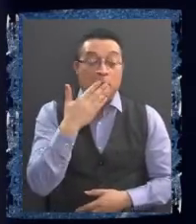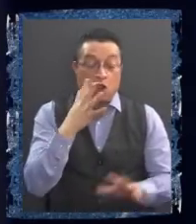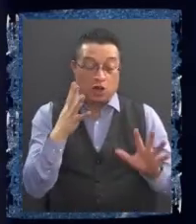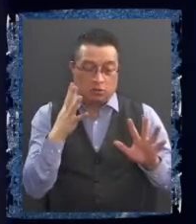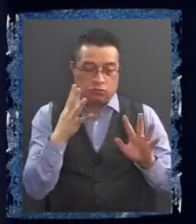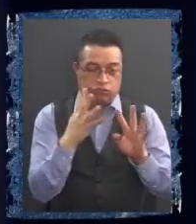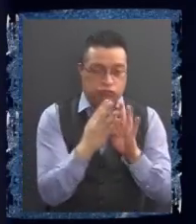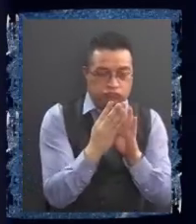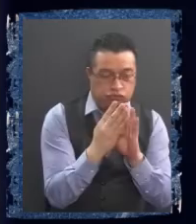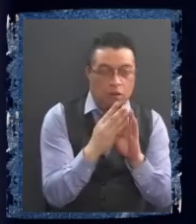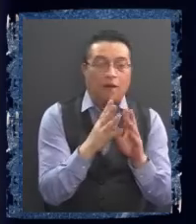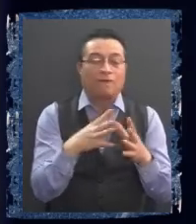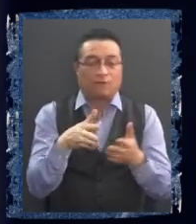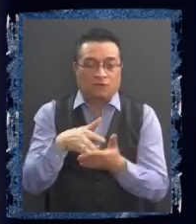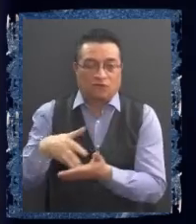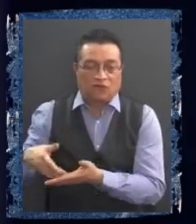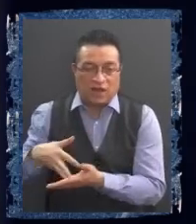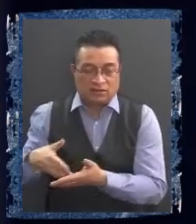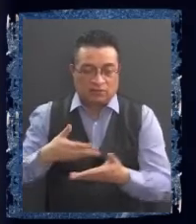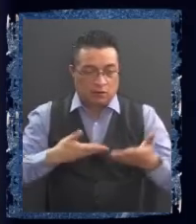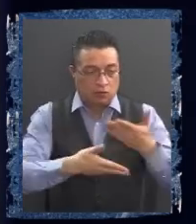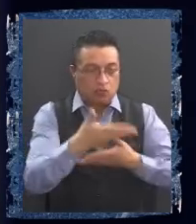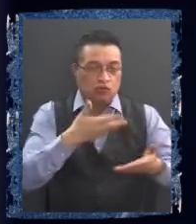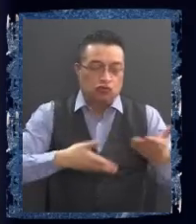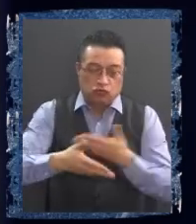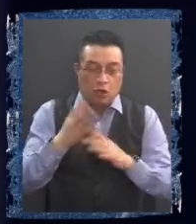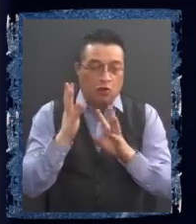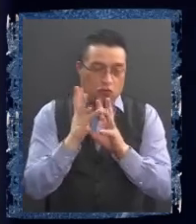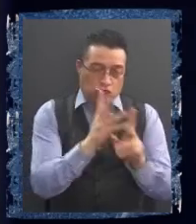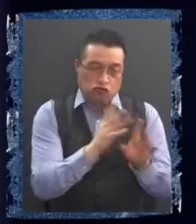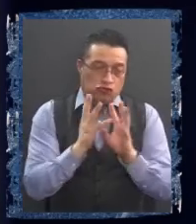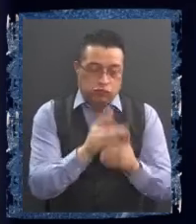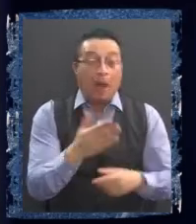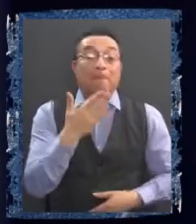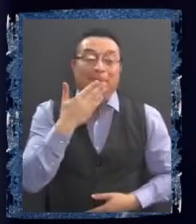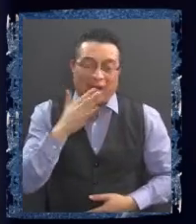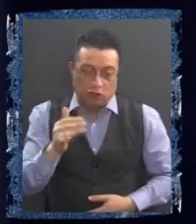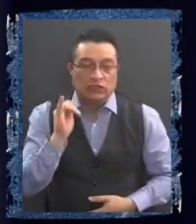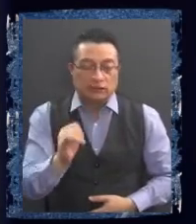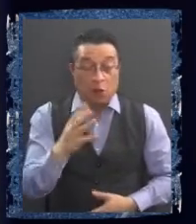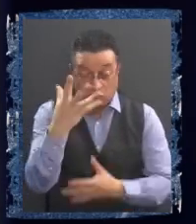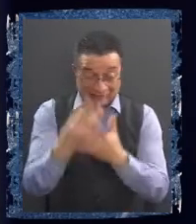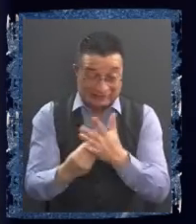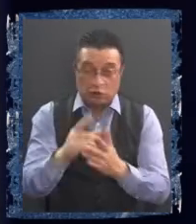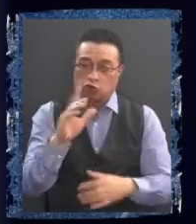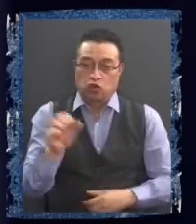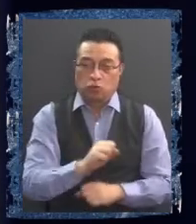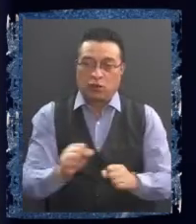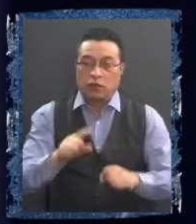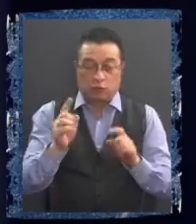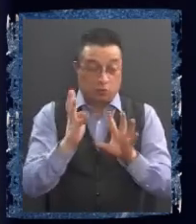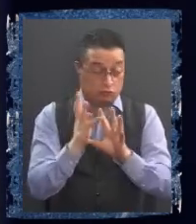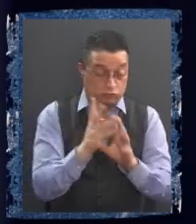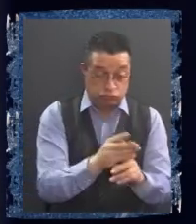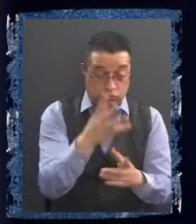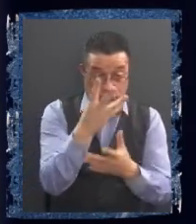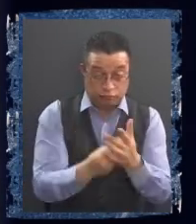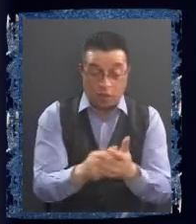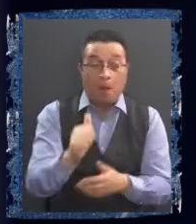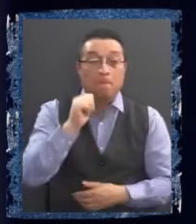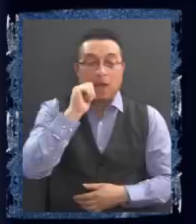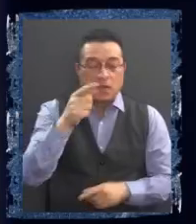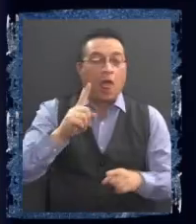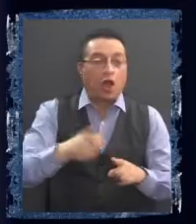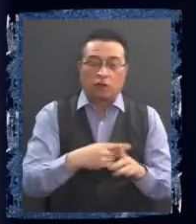espera muy flexibles, muy dinámicas, pero usted termina hoy día una lista de espera y mañana ya la tiene otra